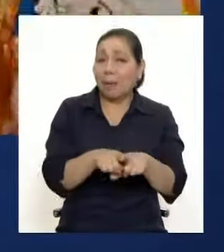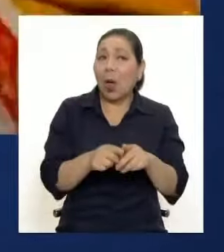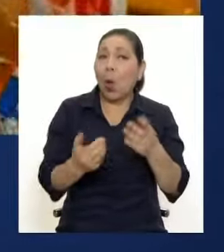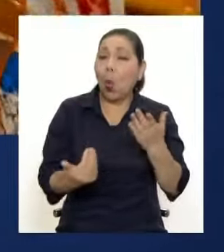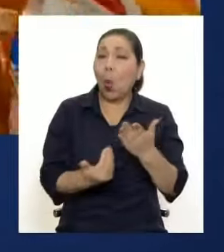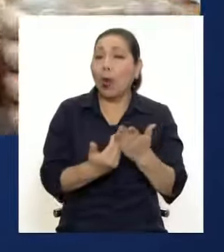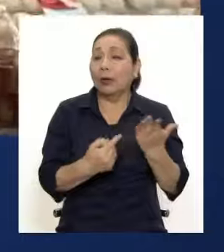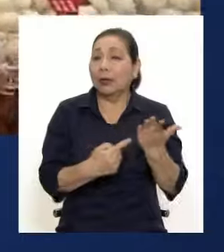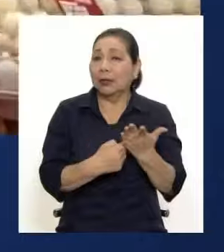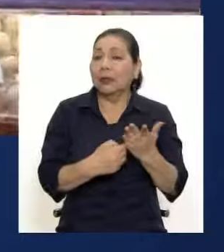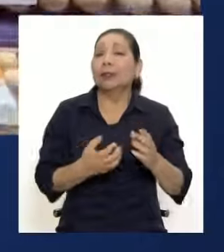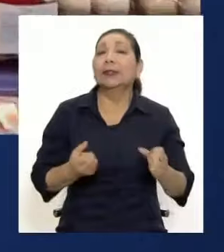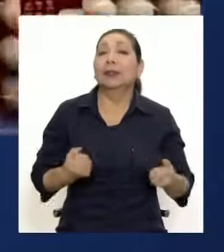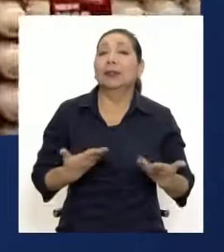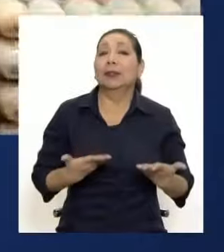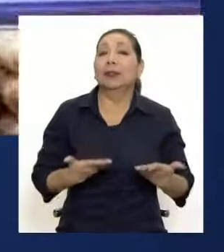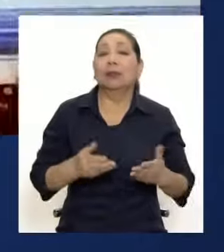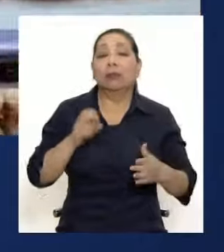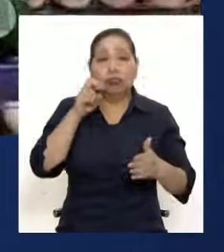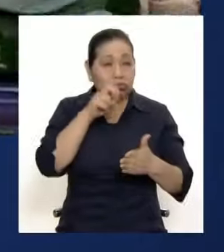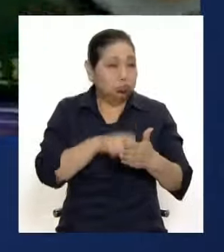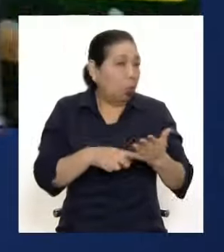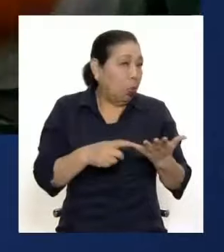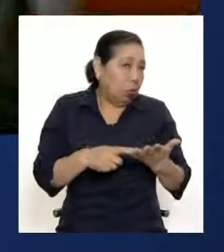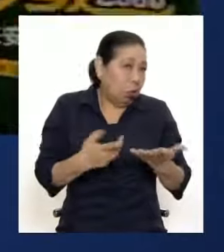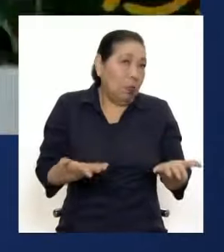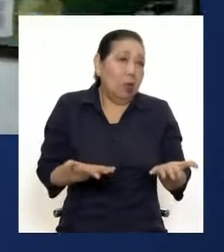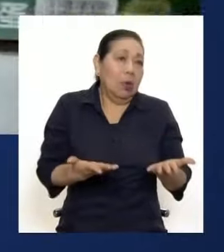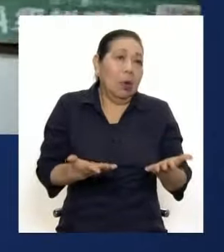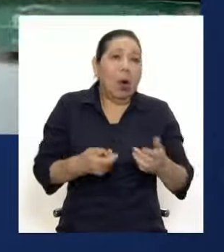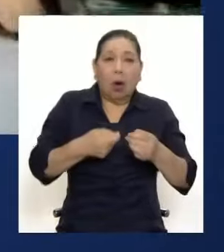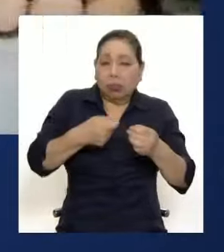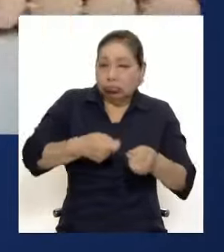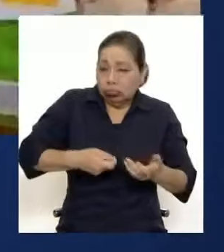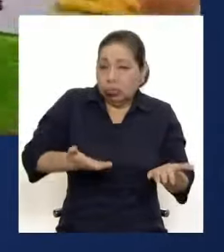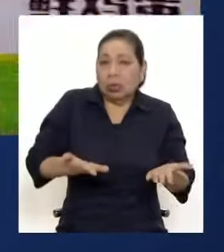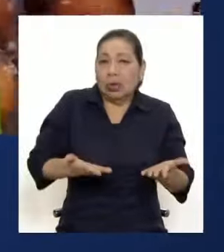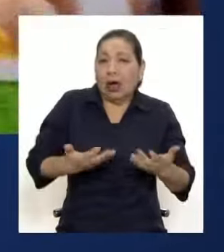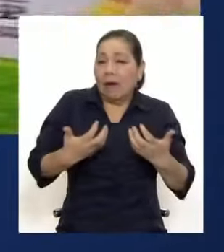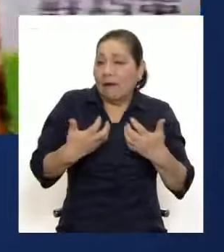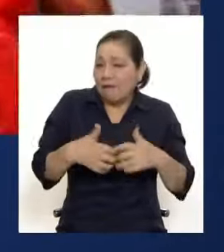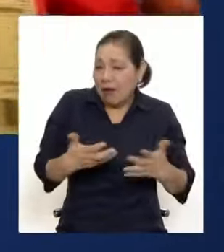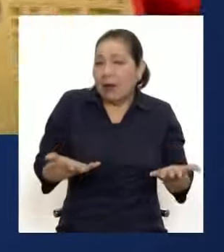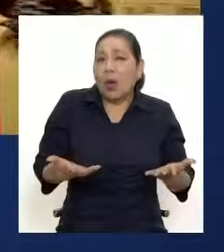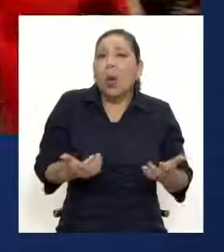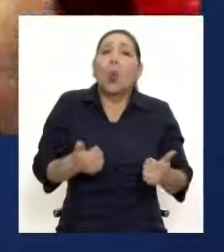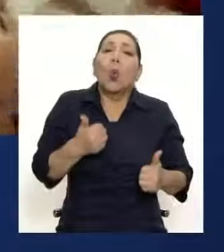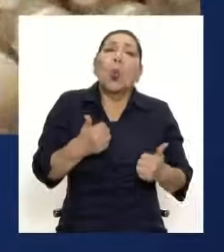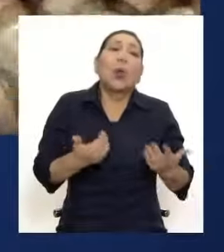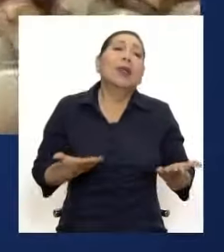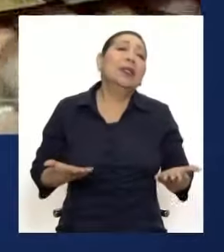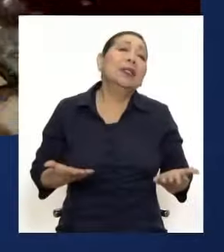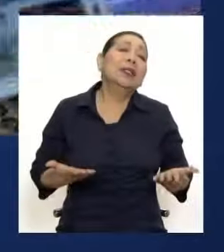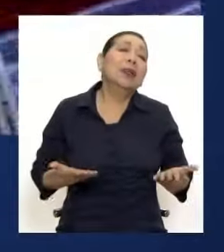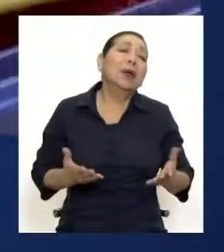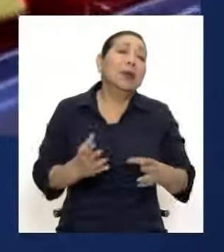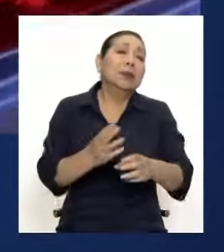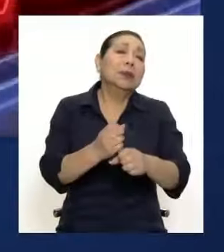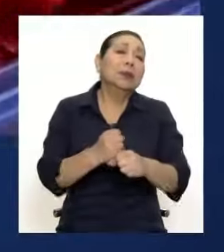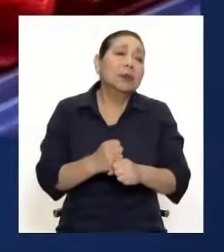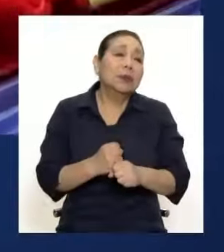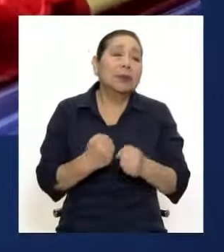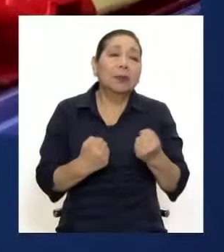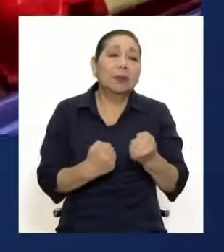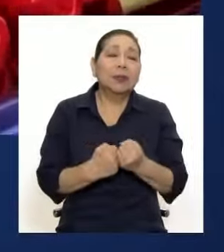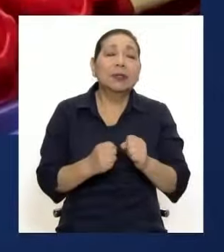tecnología se aplique en el sector minero por ejemplo en la agricultura en la industria Cuál es este soporte o este